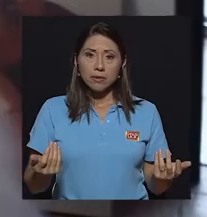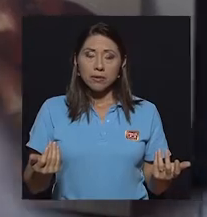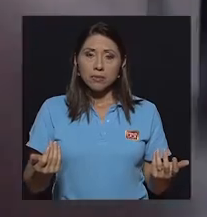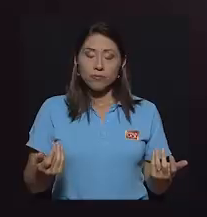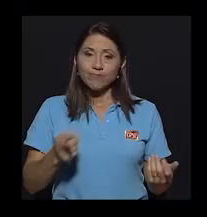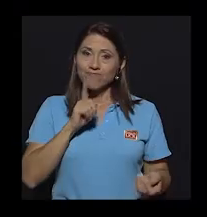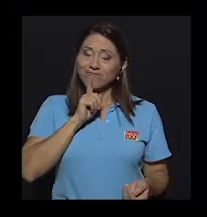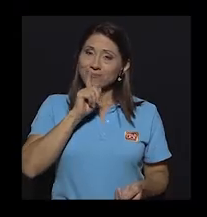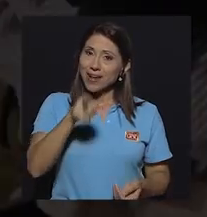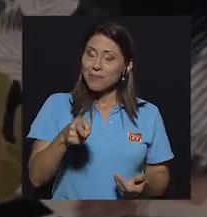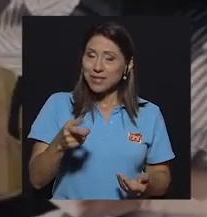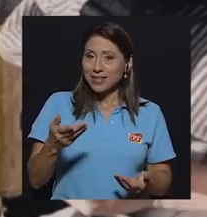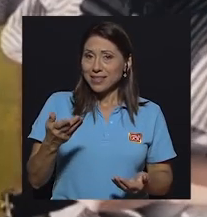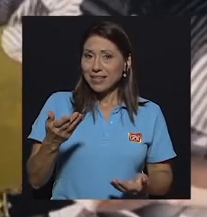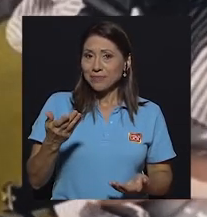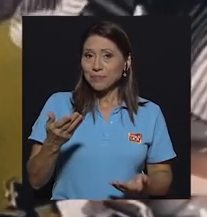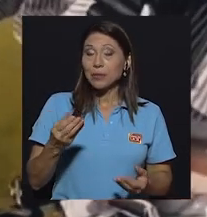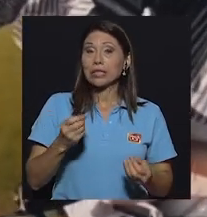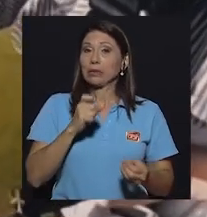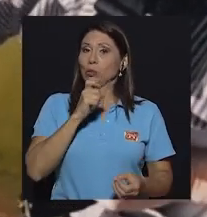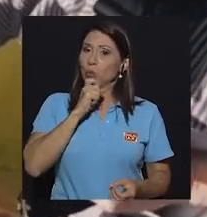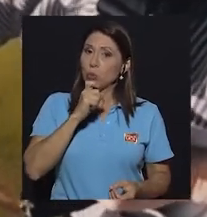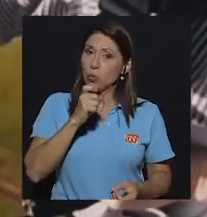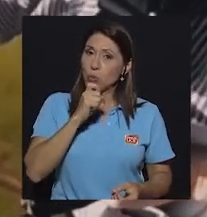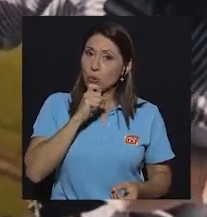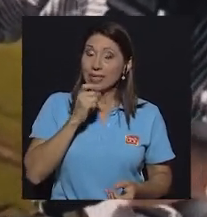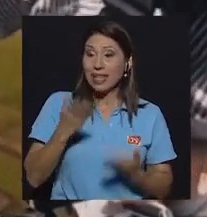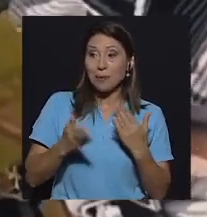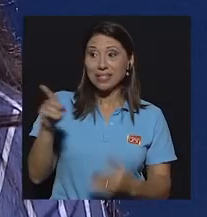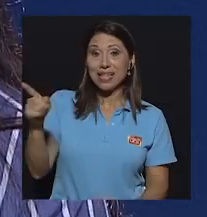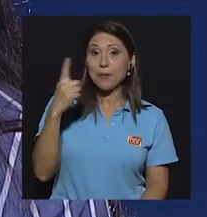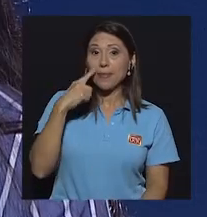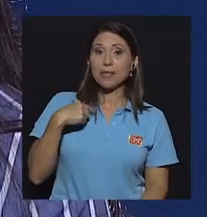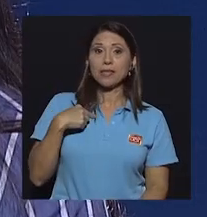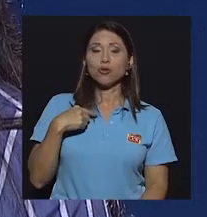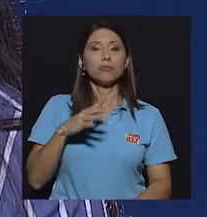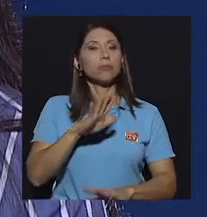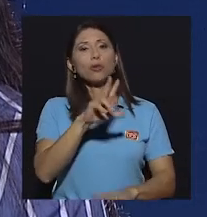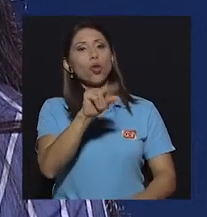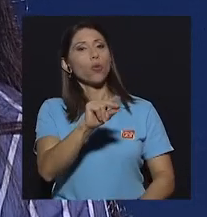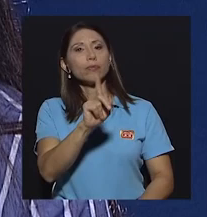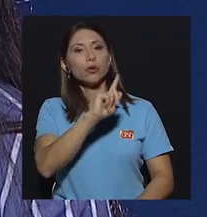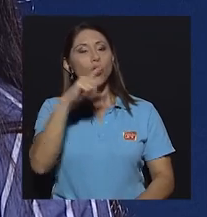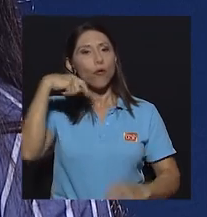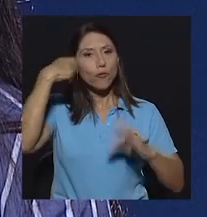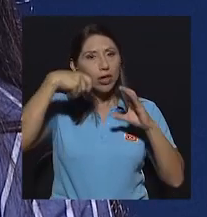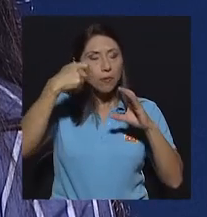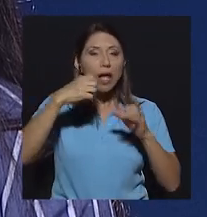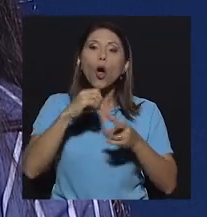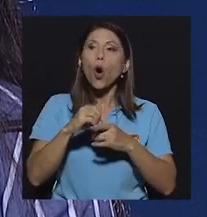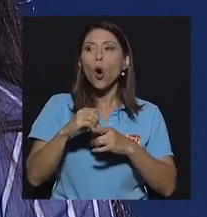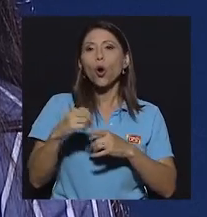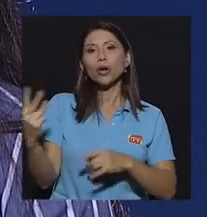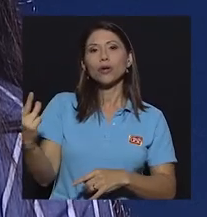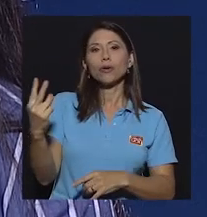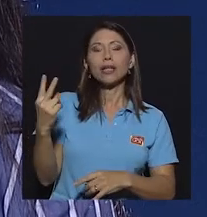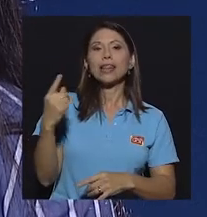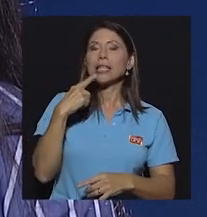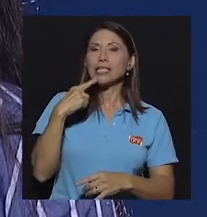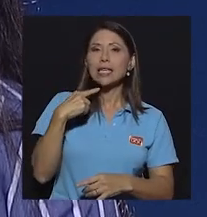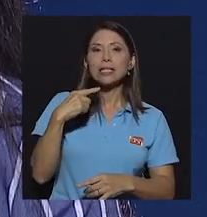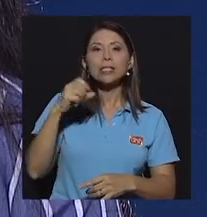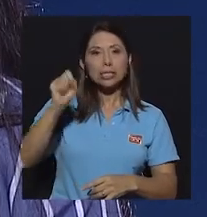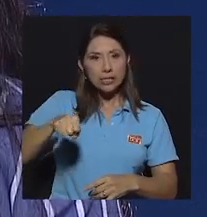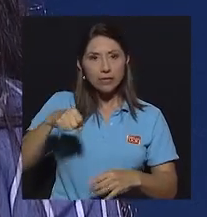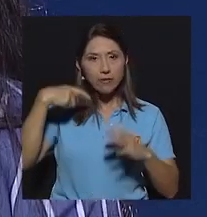la responsabilidad, y así fue como lo tomé en todo momento. Pero creo que esa